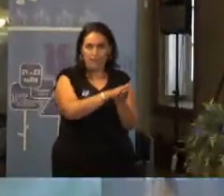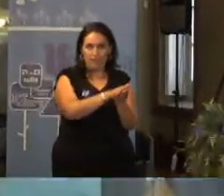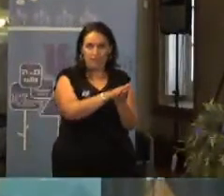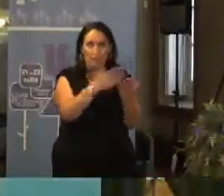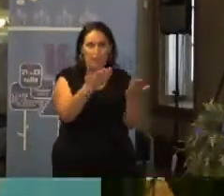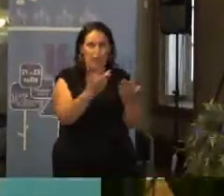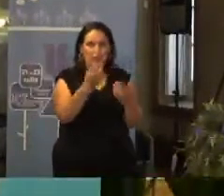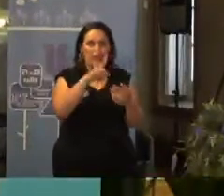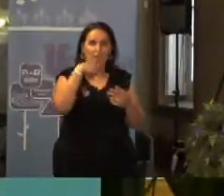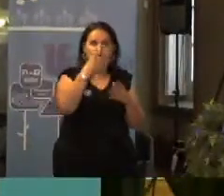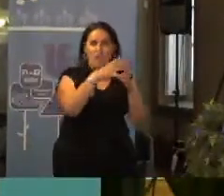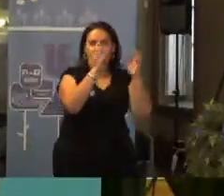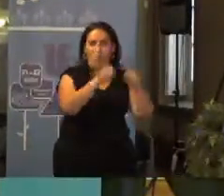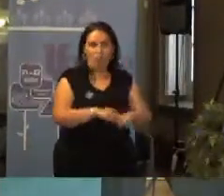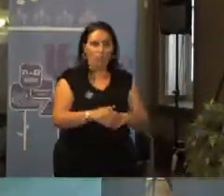programas.